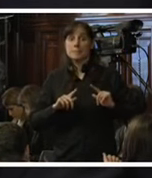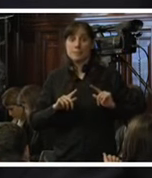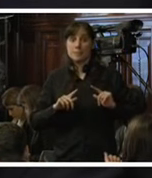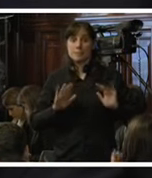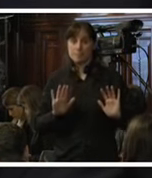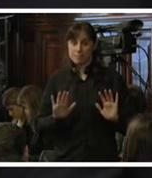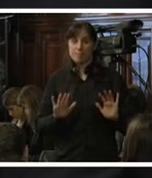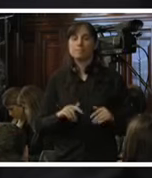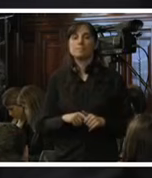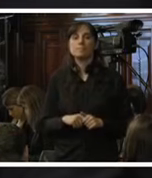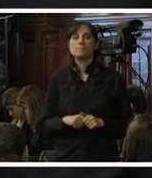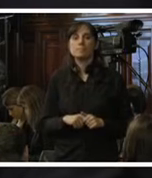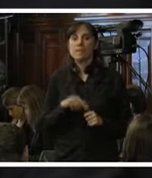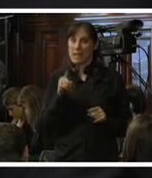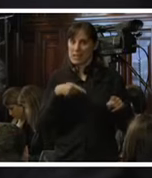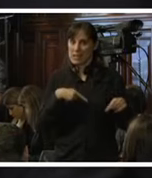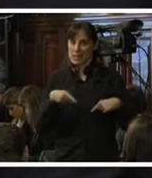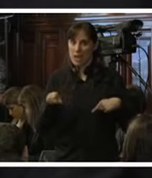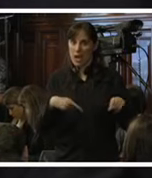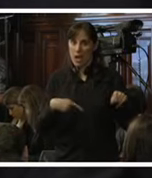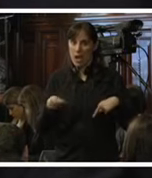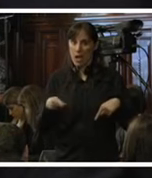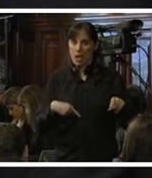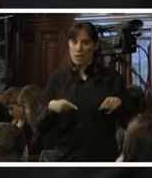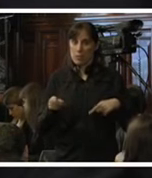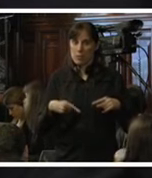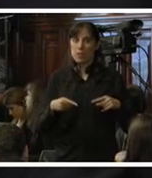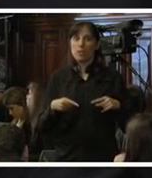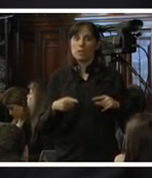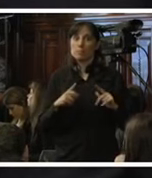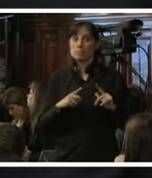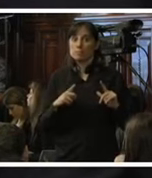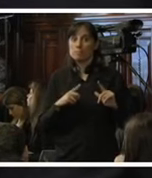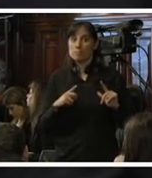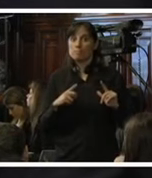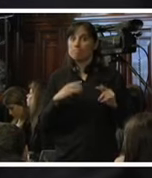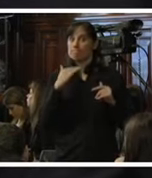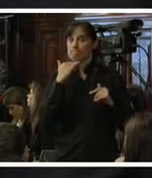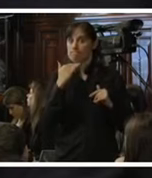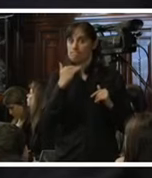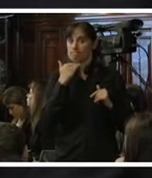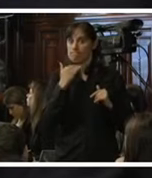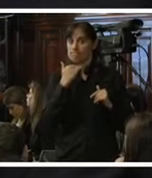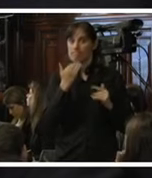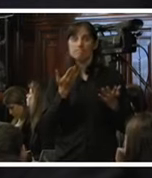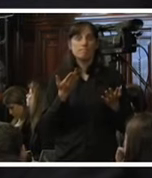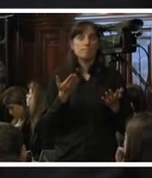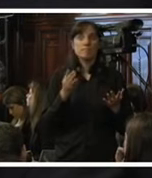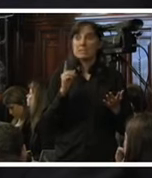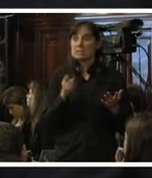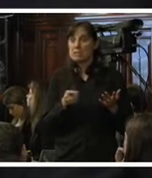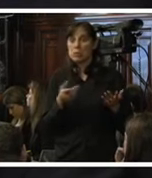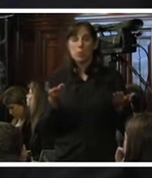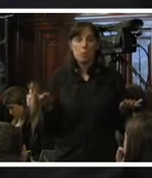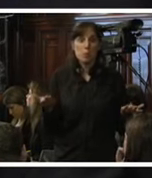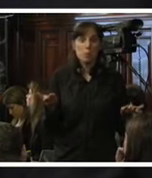fin, es un trámite todavía del que hay que decidir y no sabemos si estamos en la cadena de decisión y